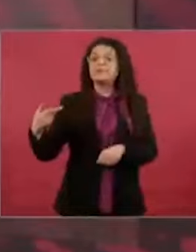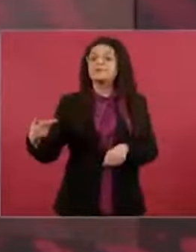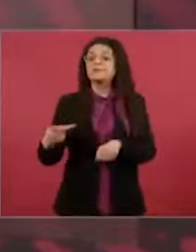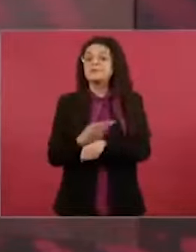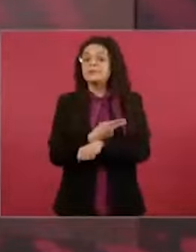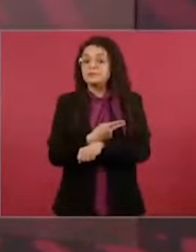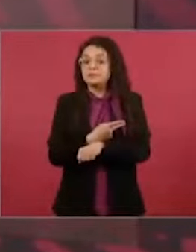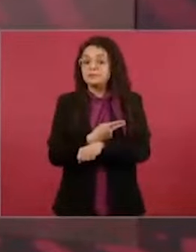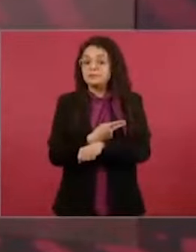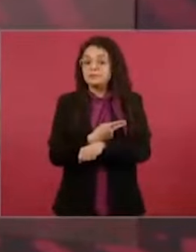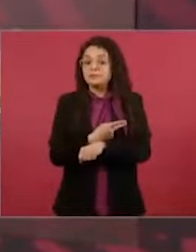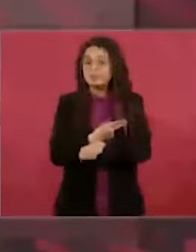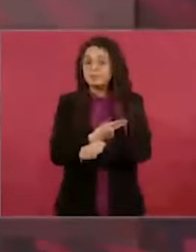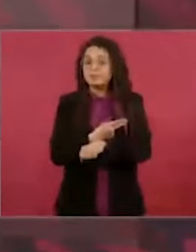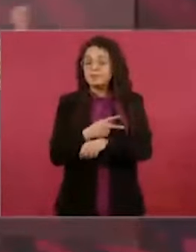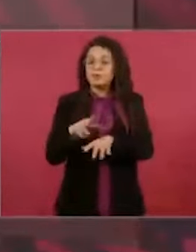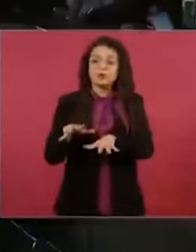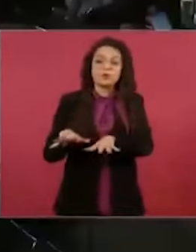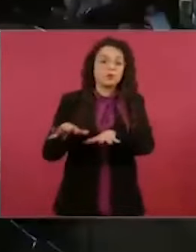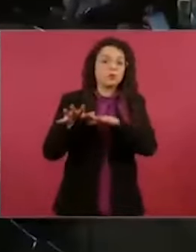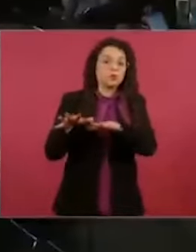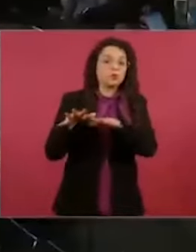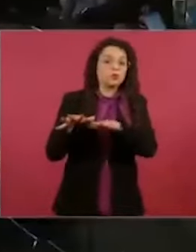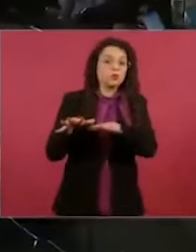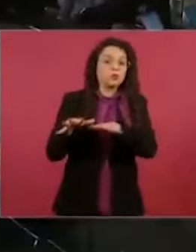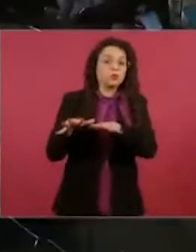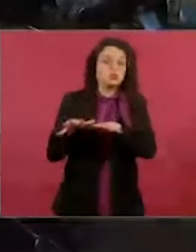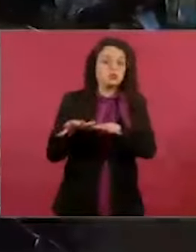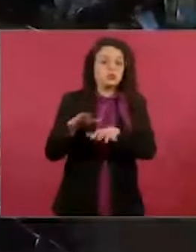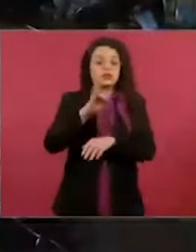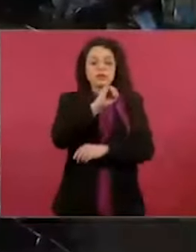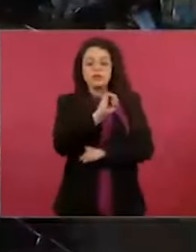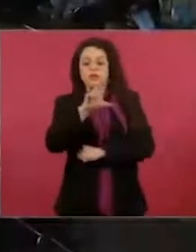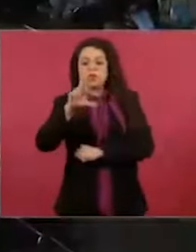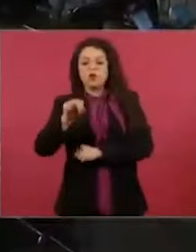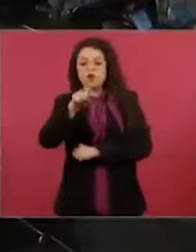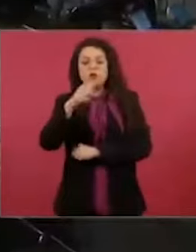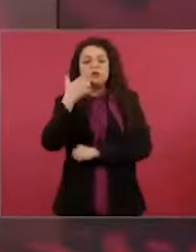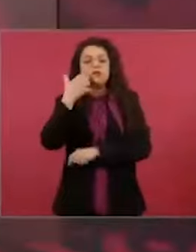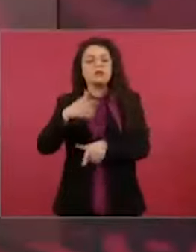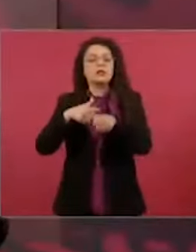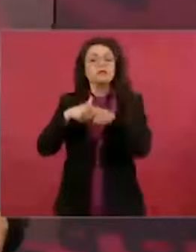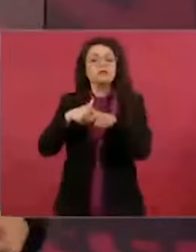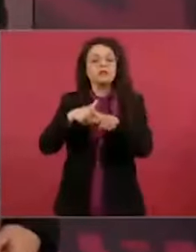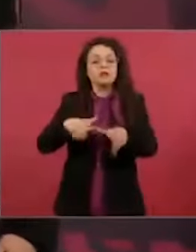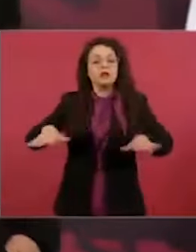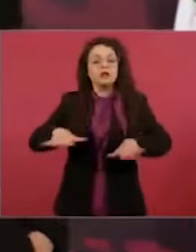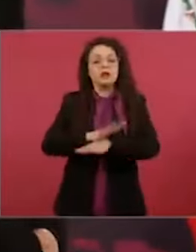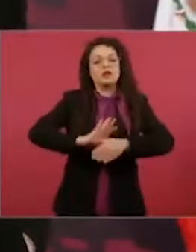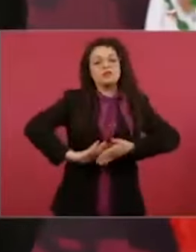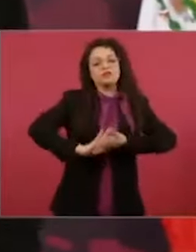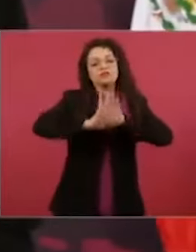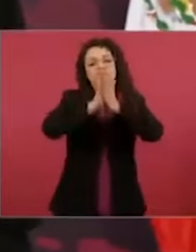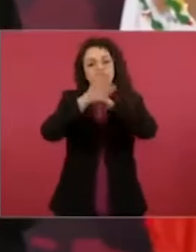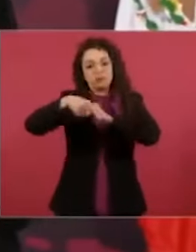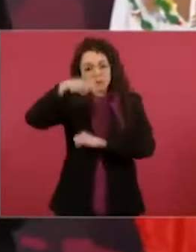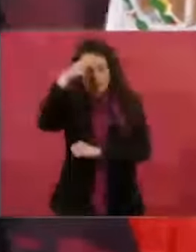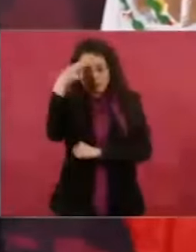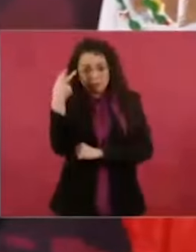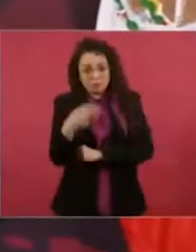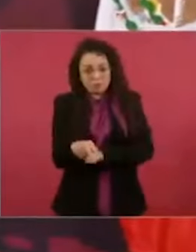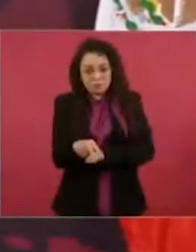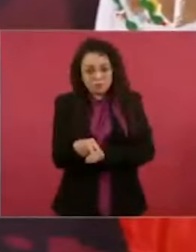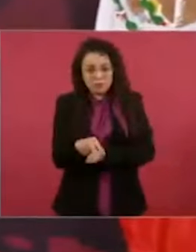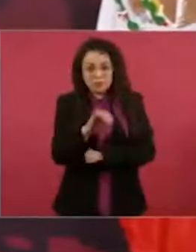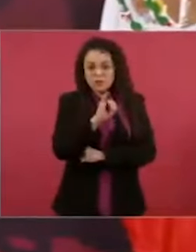pasajeros la más buscada es precisamente la de Mérida hacia Cancún y de Cancún a Mérida por Por qué